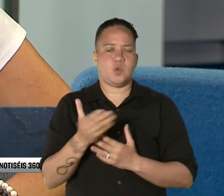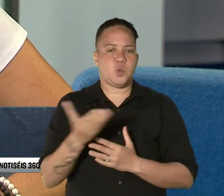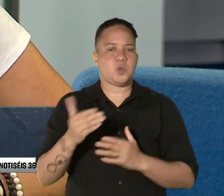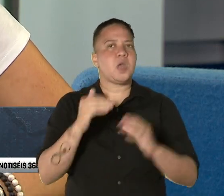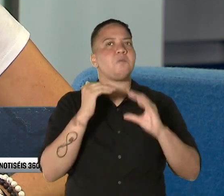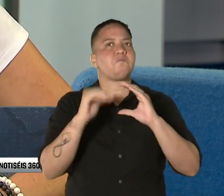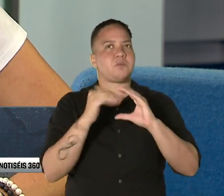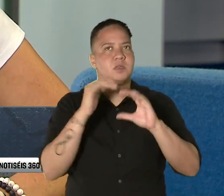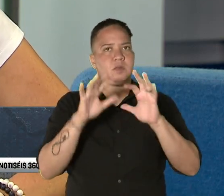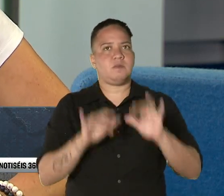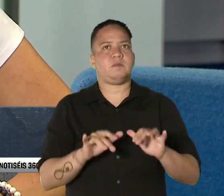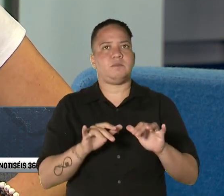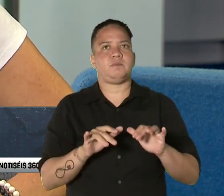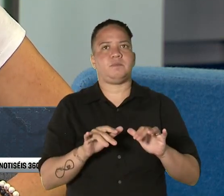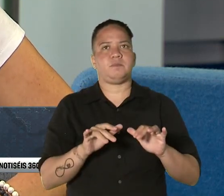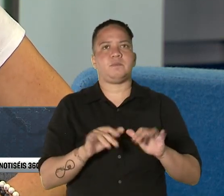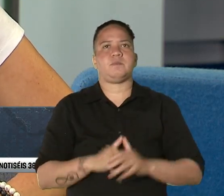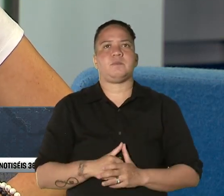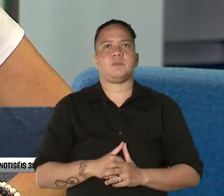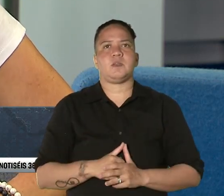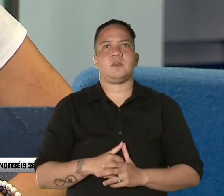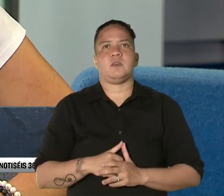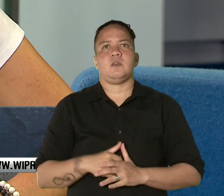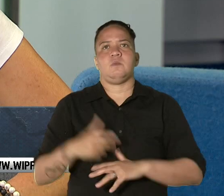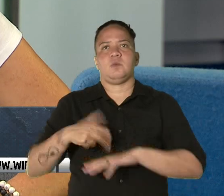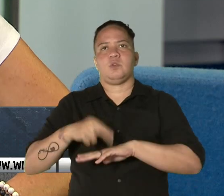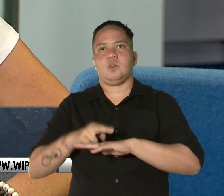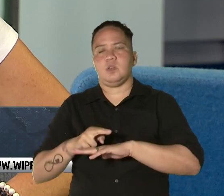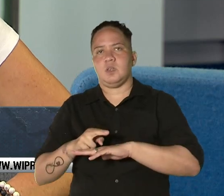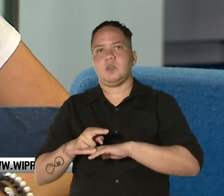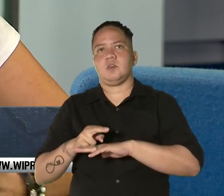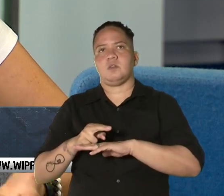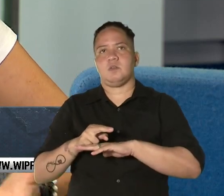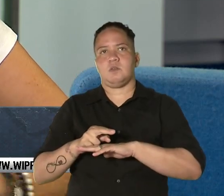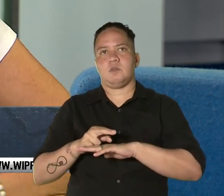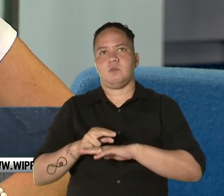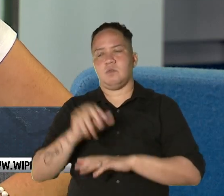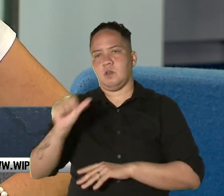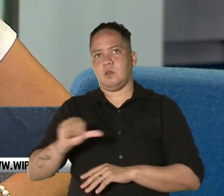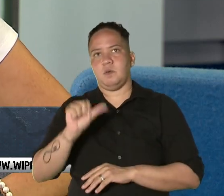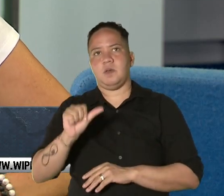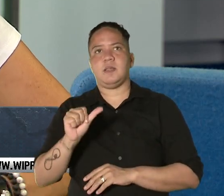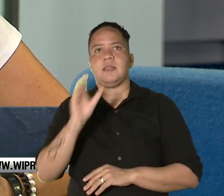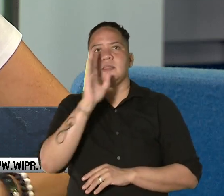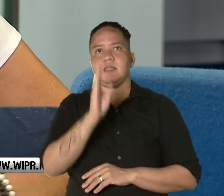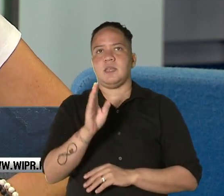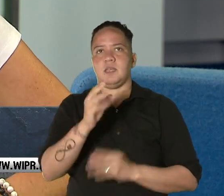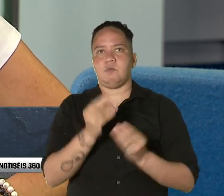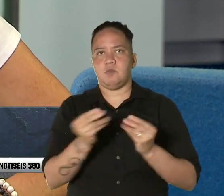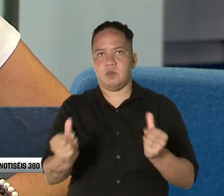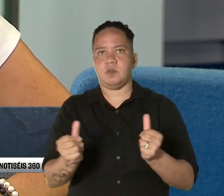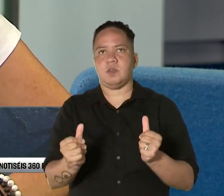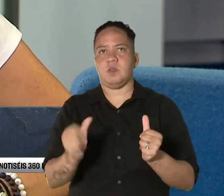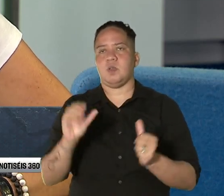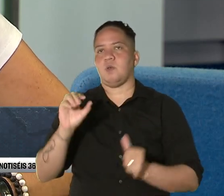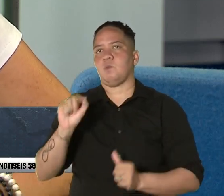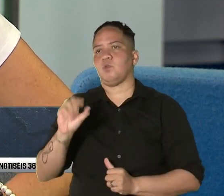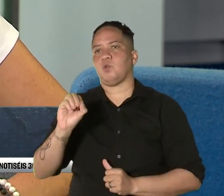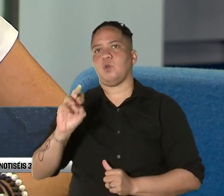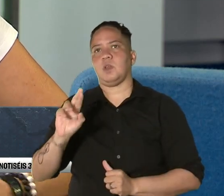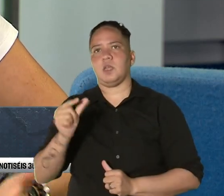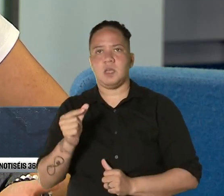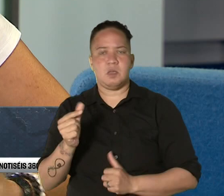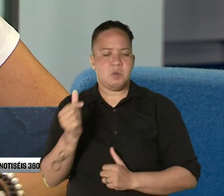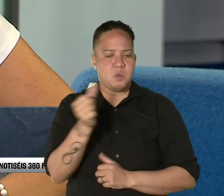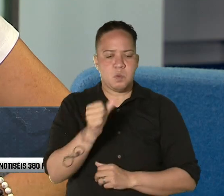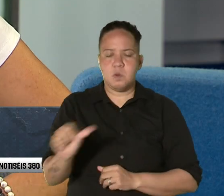electrónico el email es Puerto Rico arroba directv.org cualquiera persona que tenga alguna necesidad